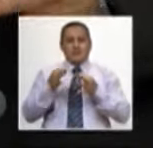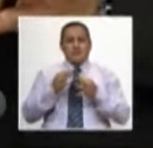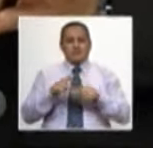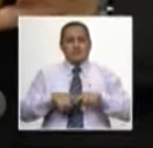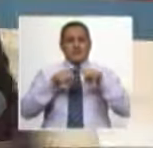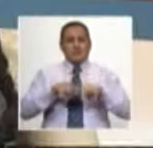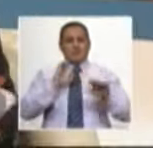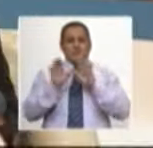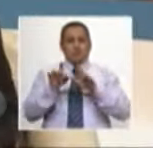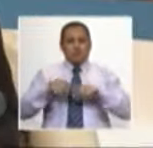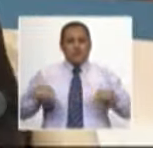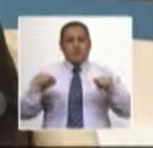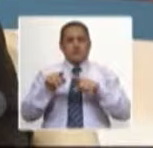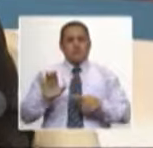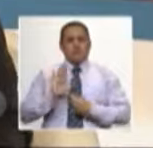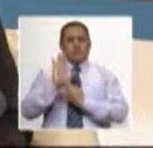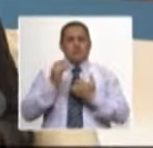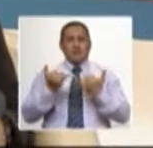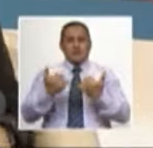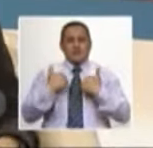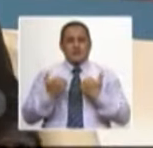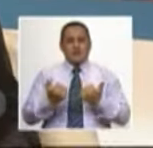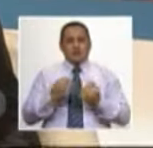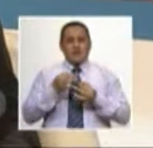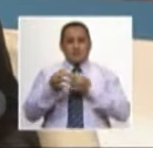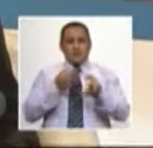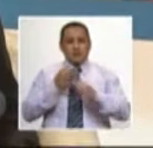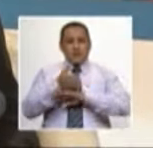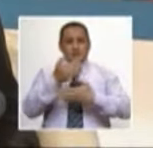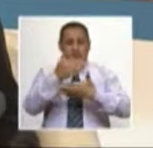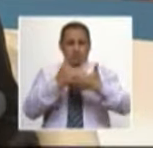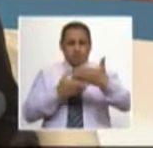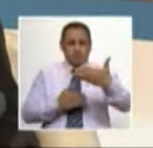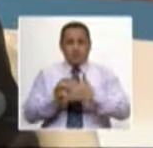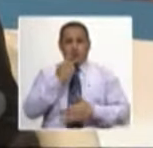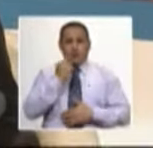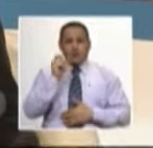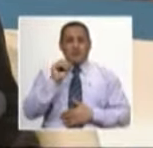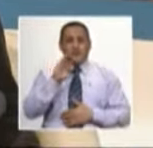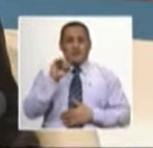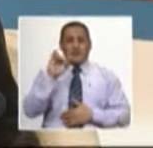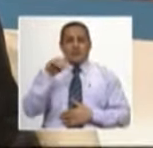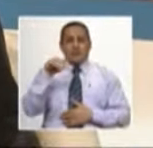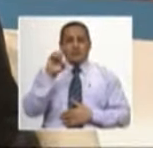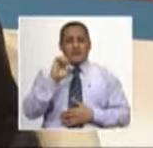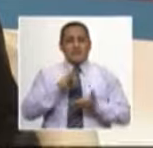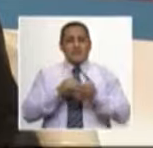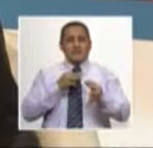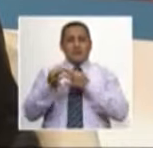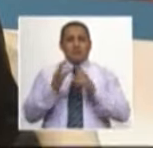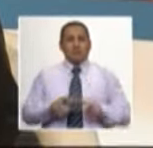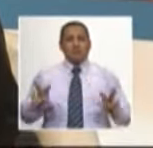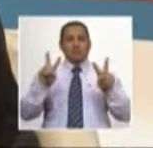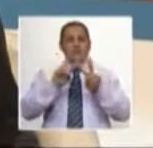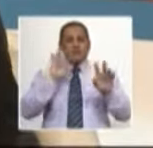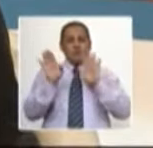pendiente de ello. Una publicación que tiene además un prólogo del doctor Domingo García Belaunde que dice: es útil, pues delinea no